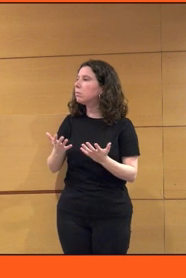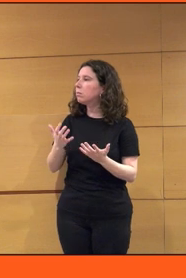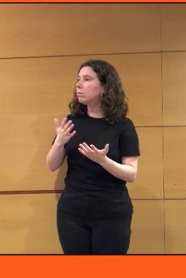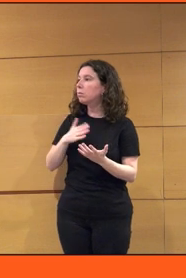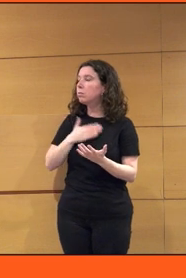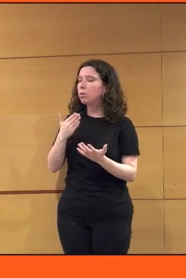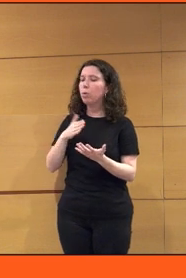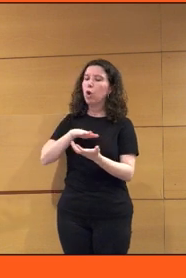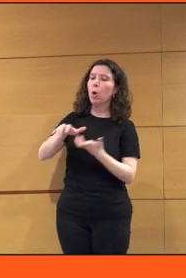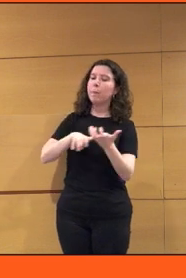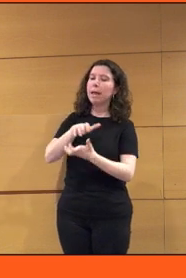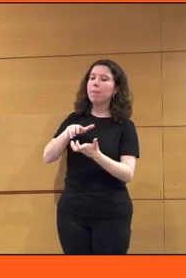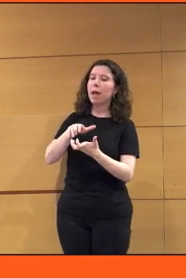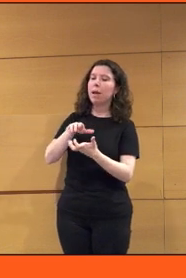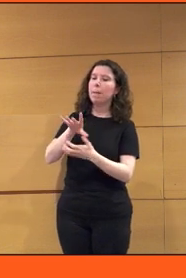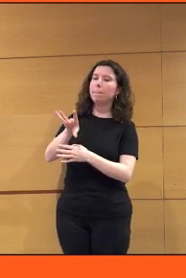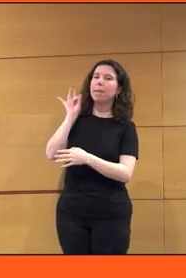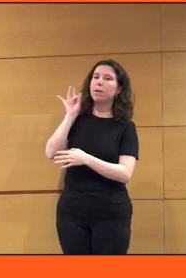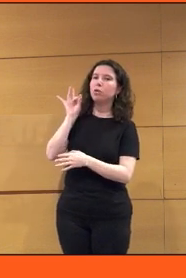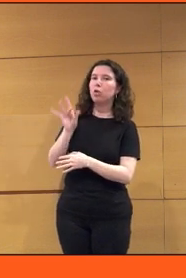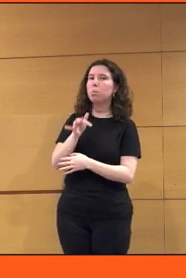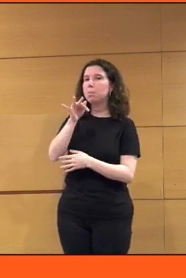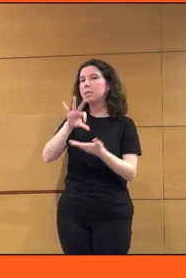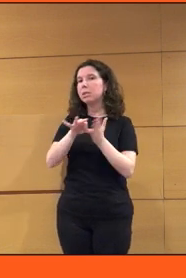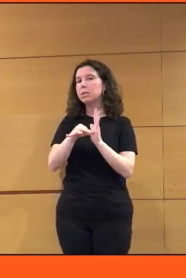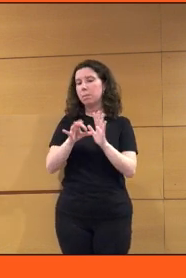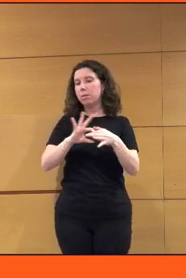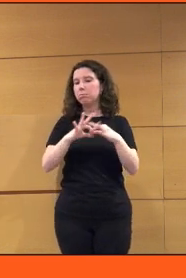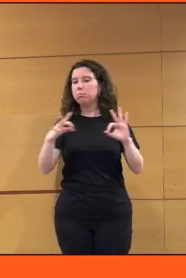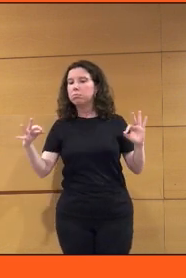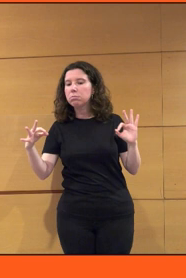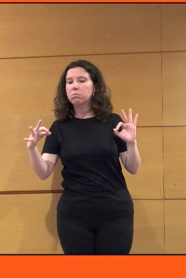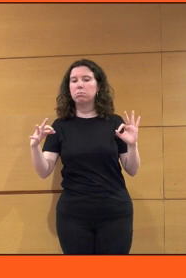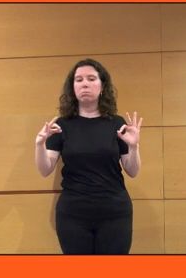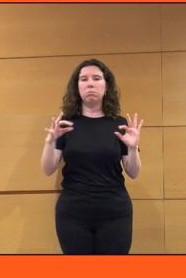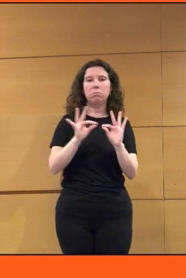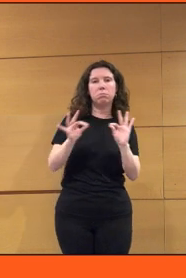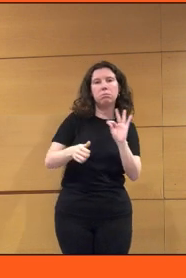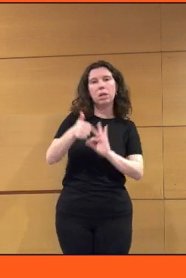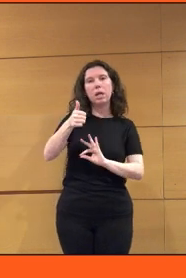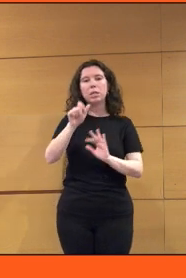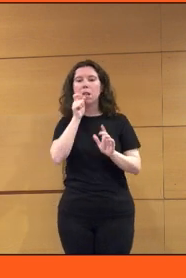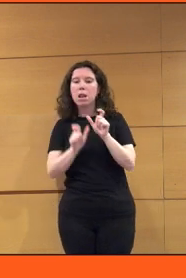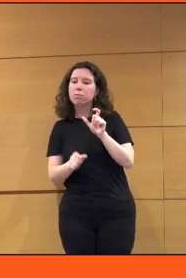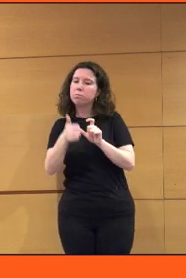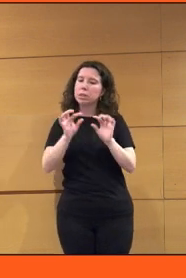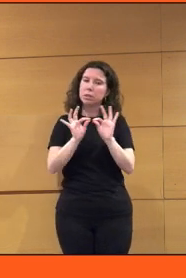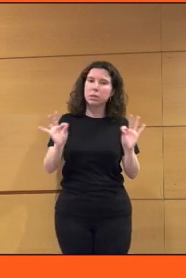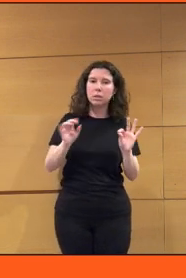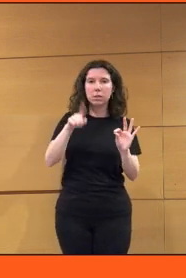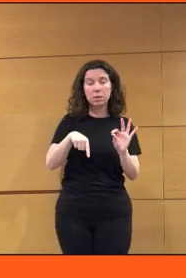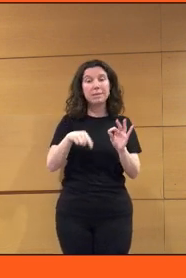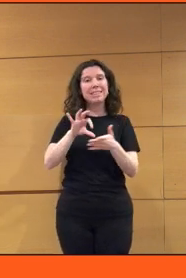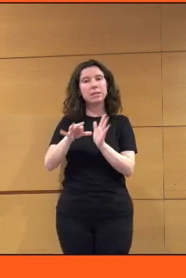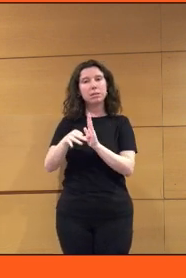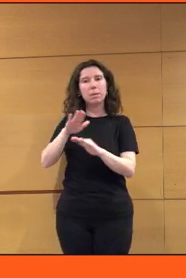de la complejidad, sistemas de simplificación léxica y sintáctica y un sistema de generación de textos para personas que sí lo